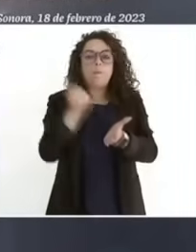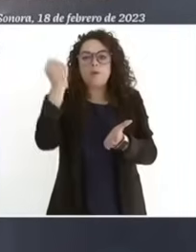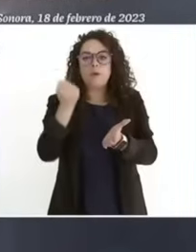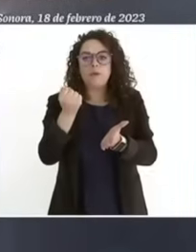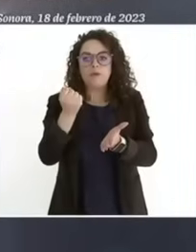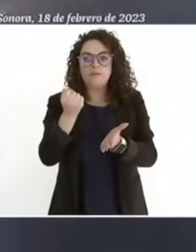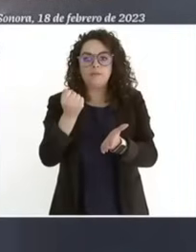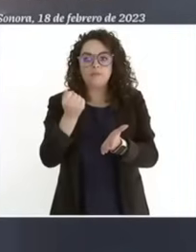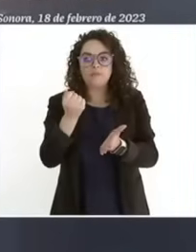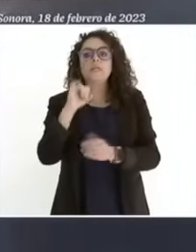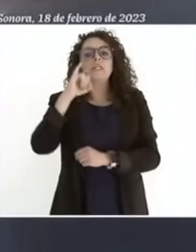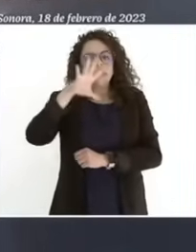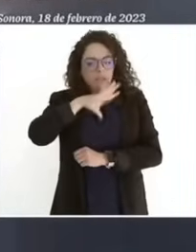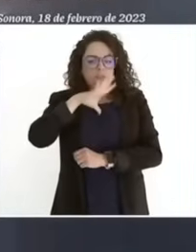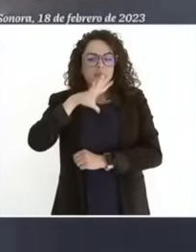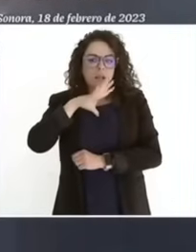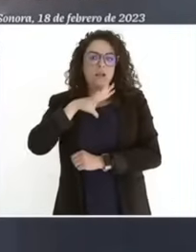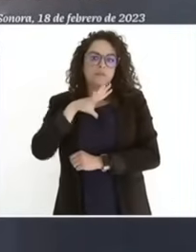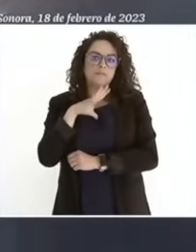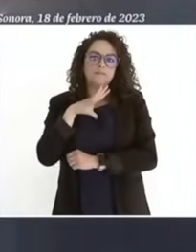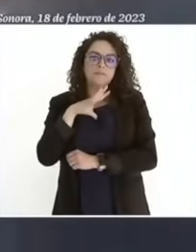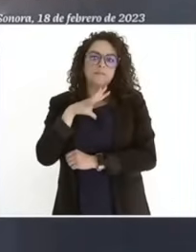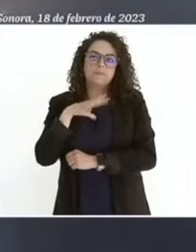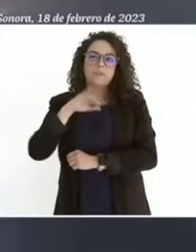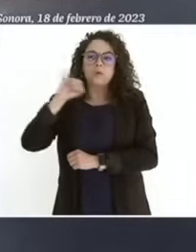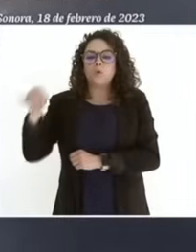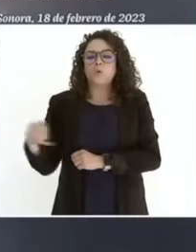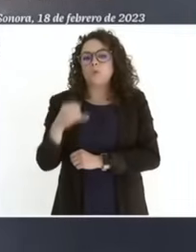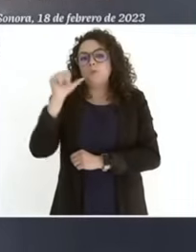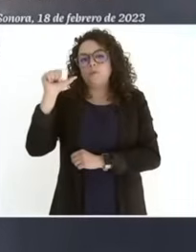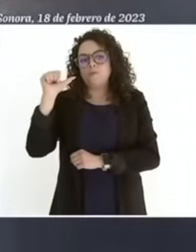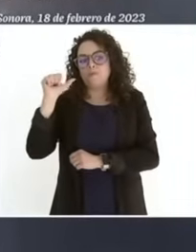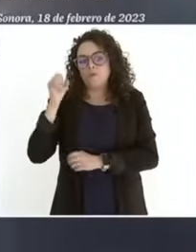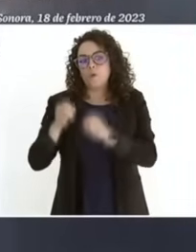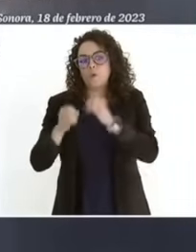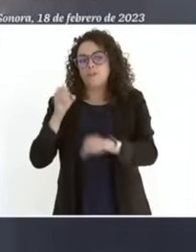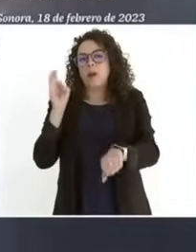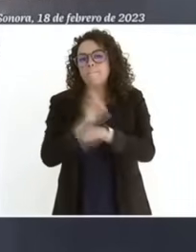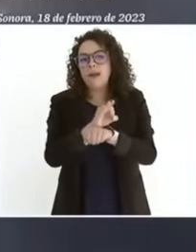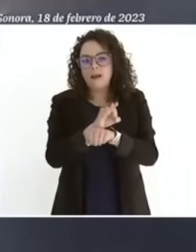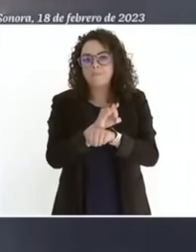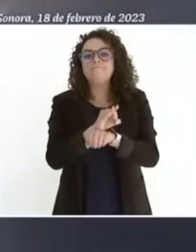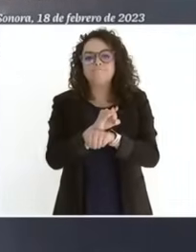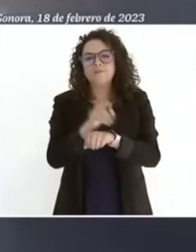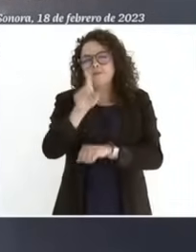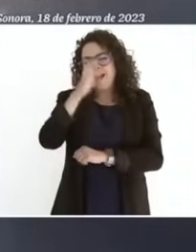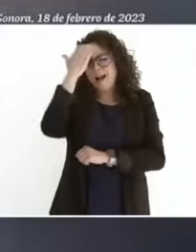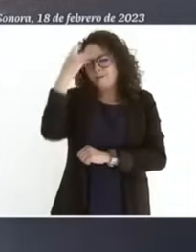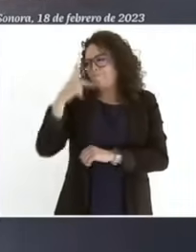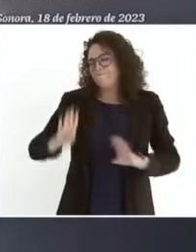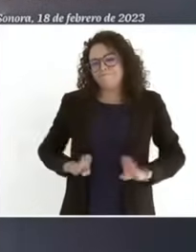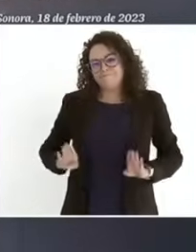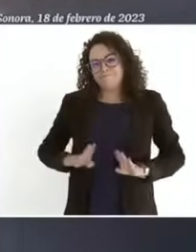desde luego amparos ya saben ustedes Cómo son los conservadores que